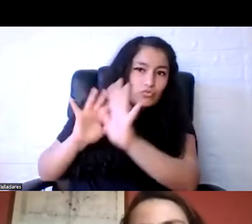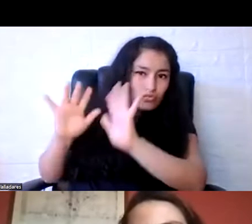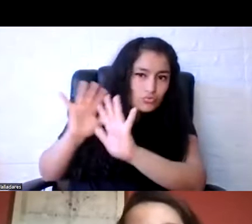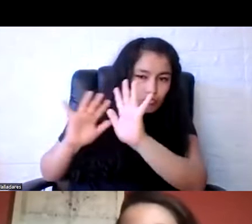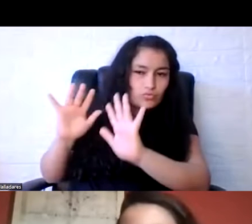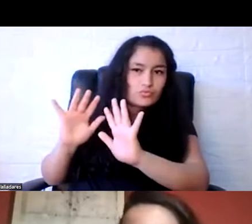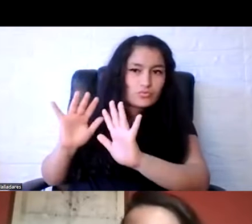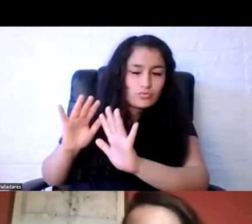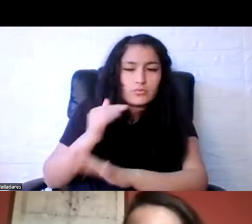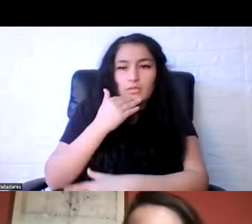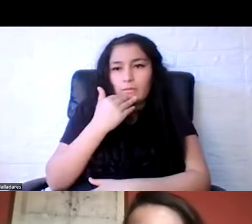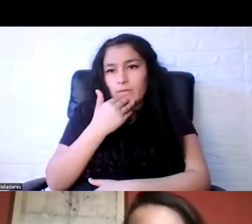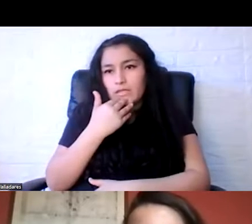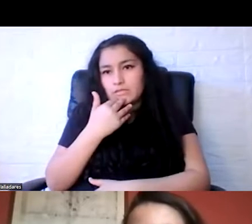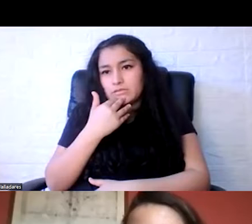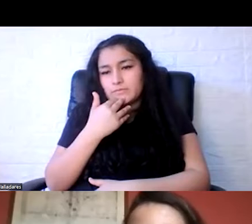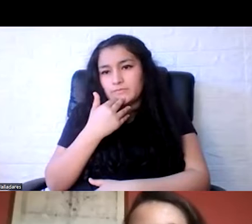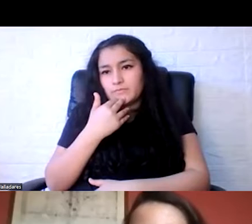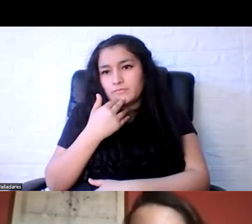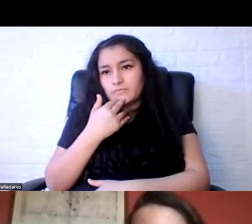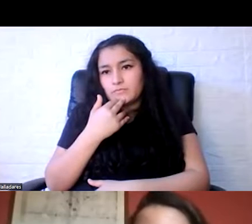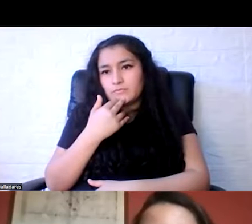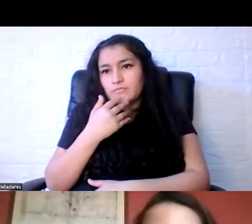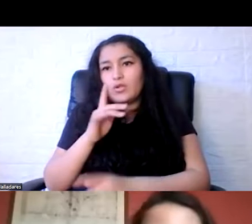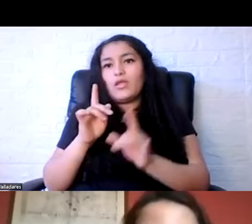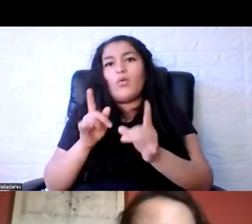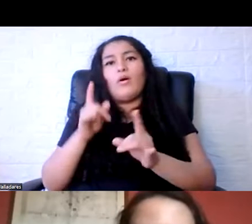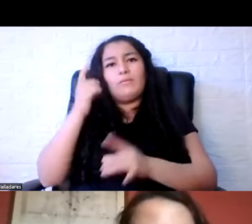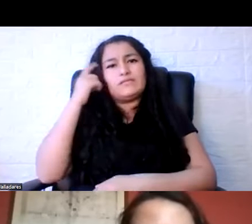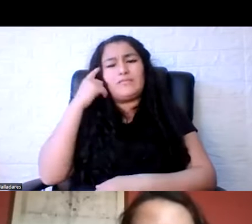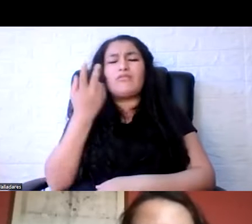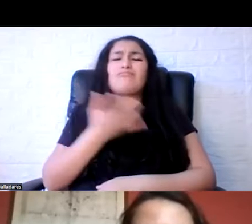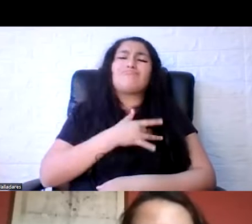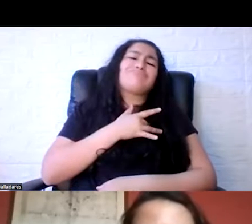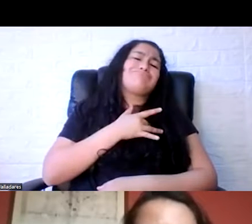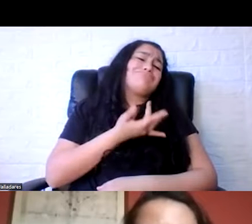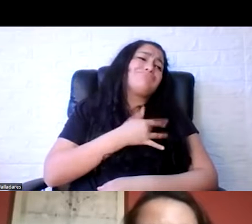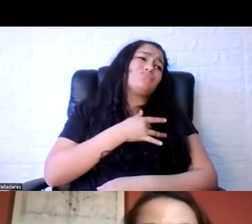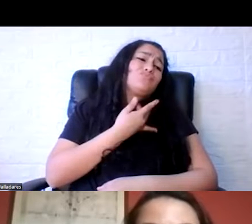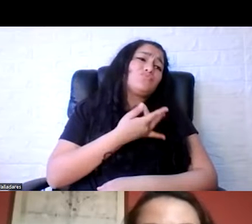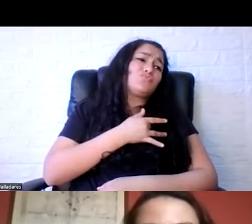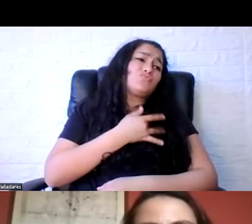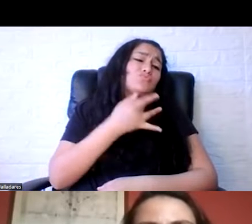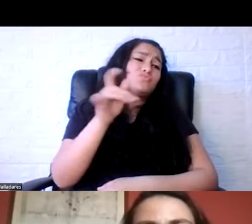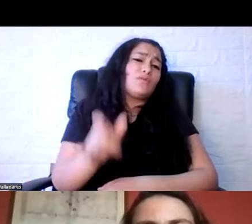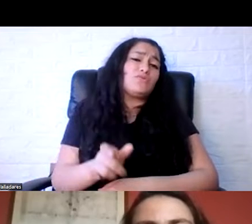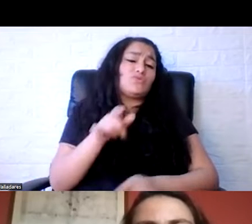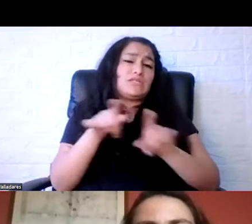salir, como decía, de esta visión como victimizante, ¿no es cierto?, de las